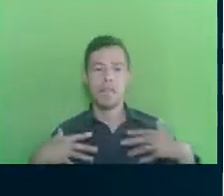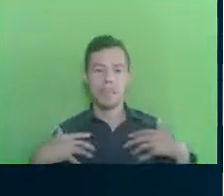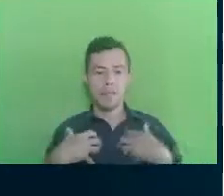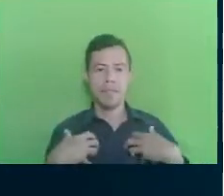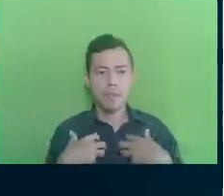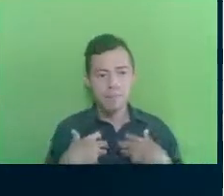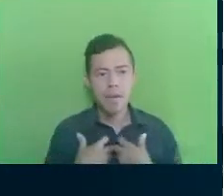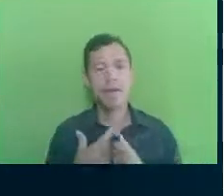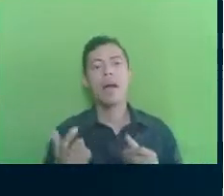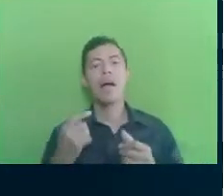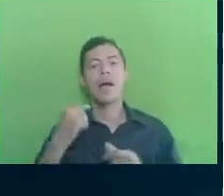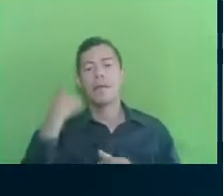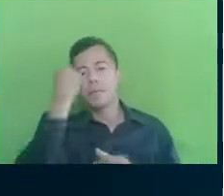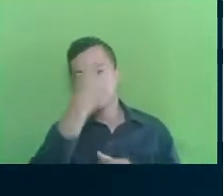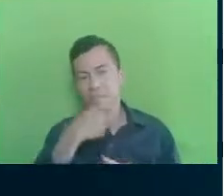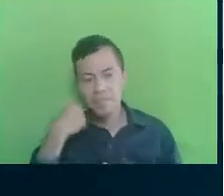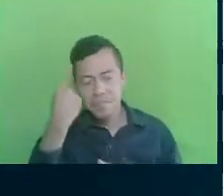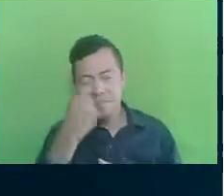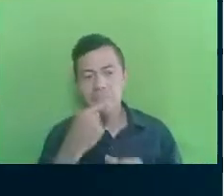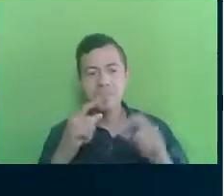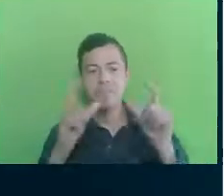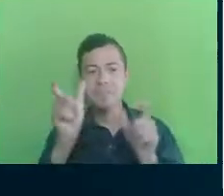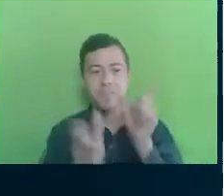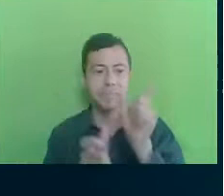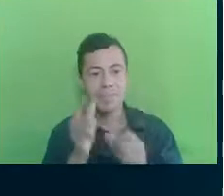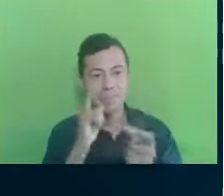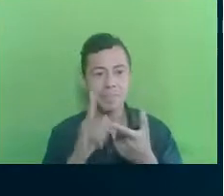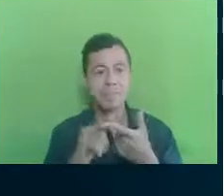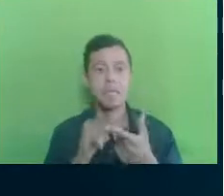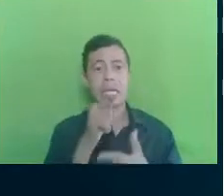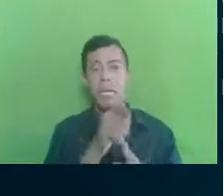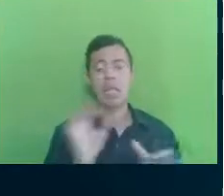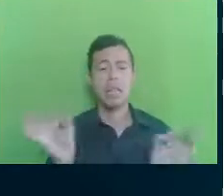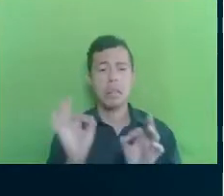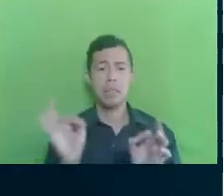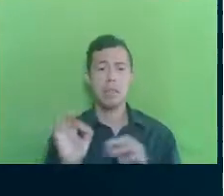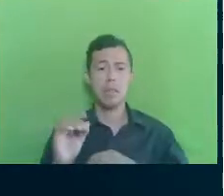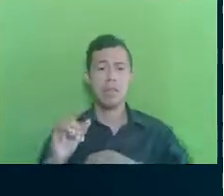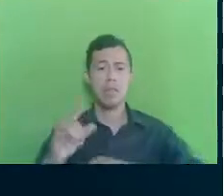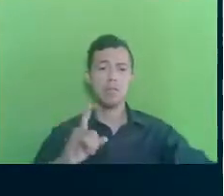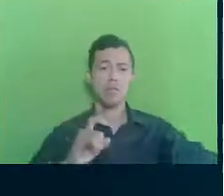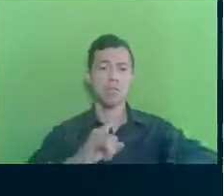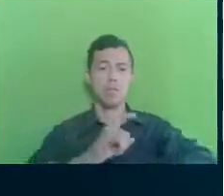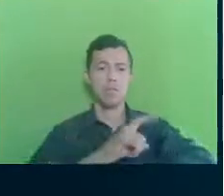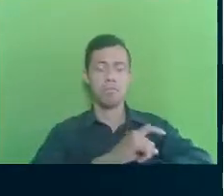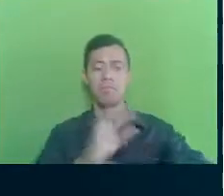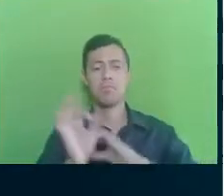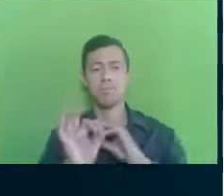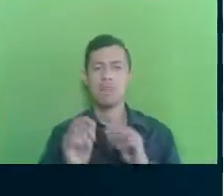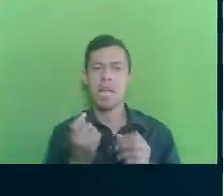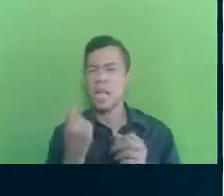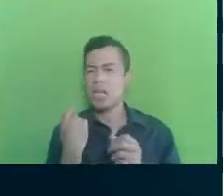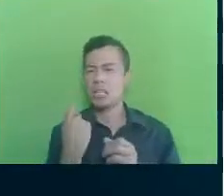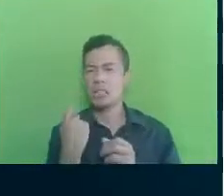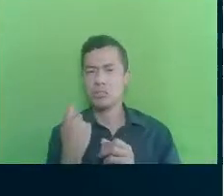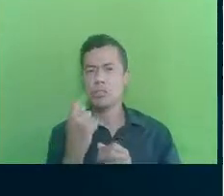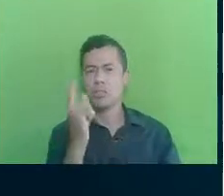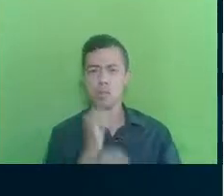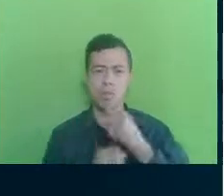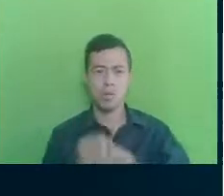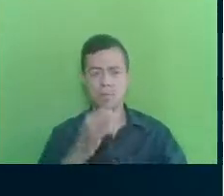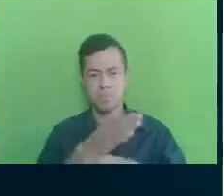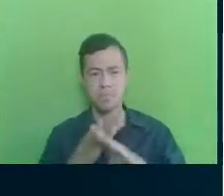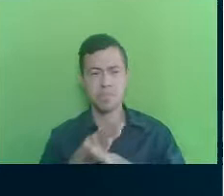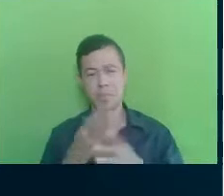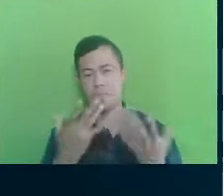identificar dónde está alguna persona. Curiosamente, yo no era usuario de Google Fotos, me inscribí hace como un año y medio,